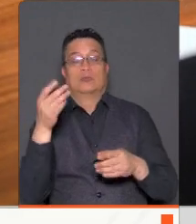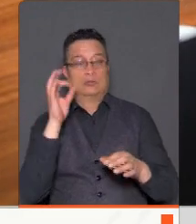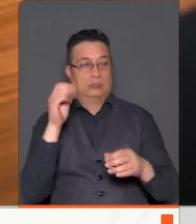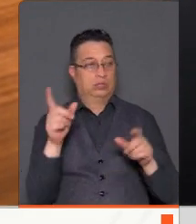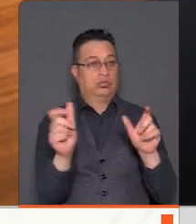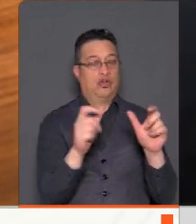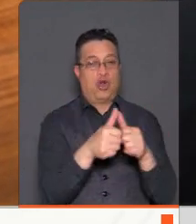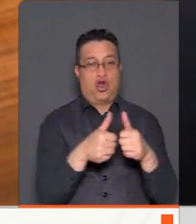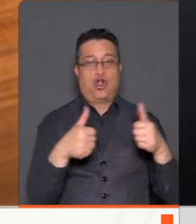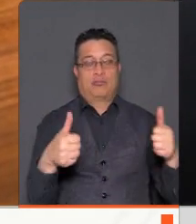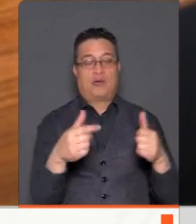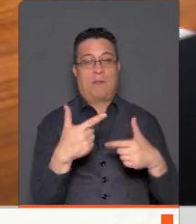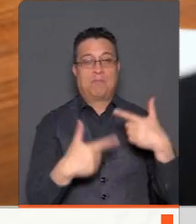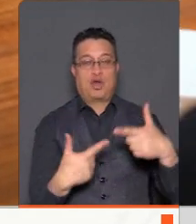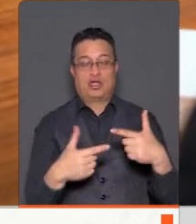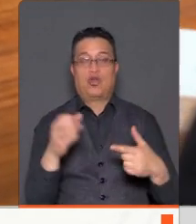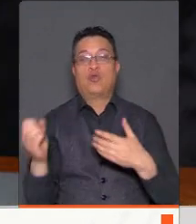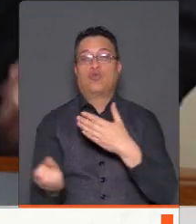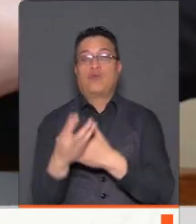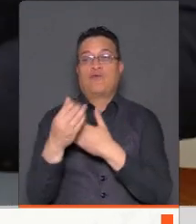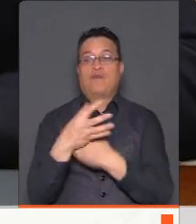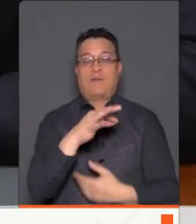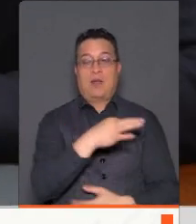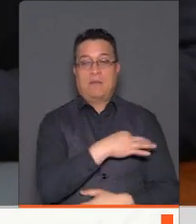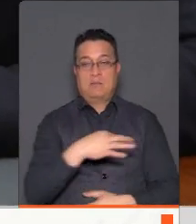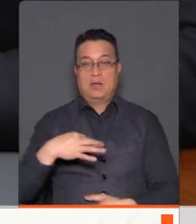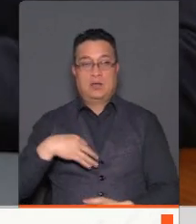político con sus nuevos ministros y también